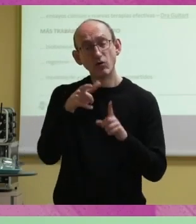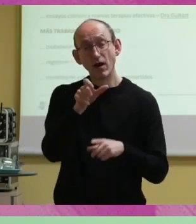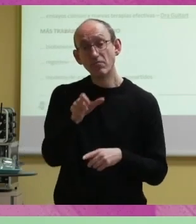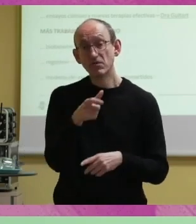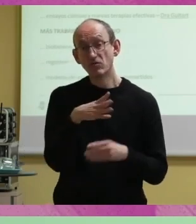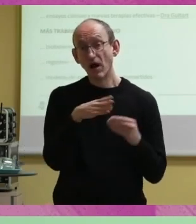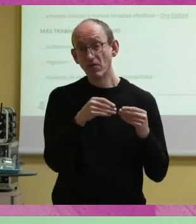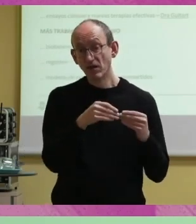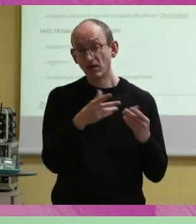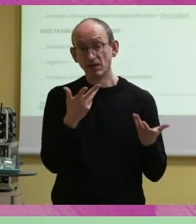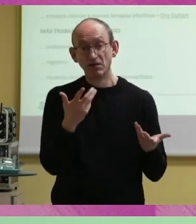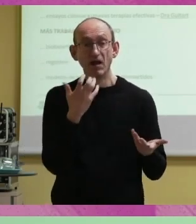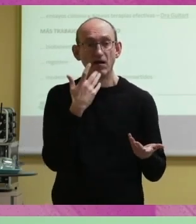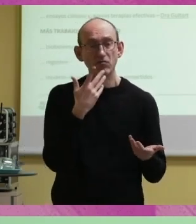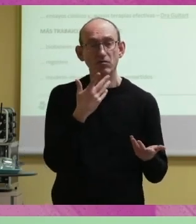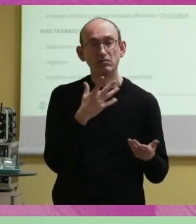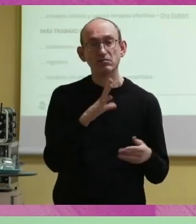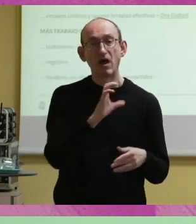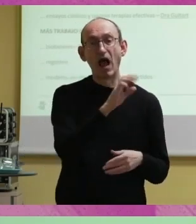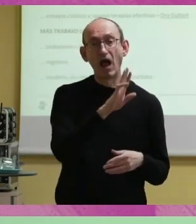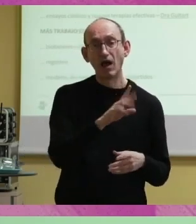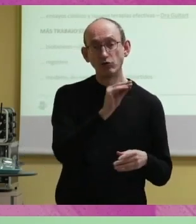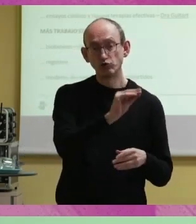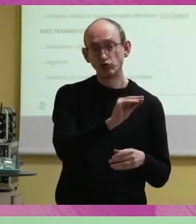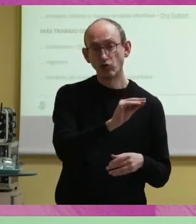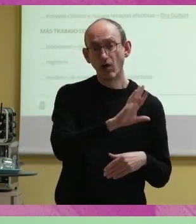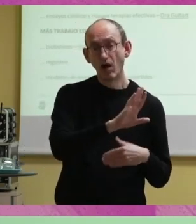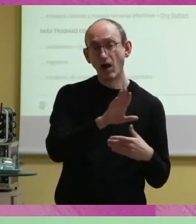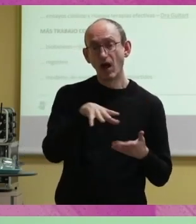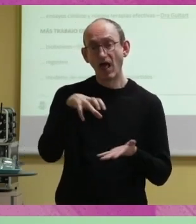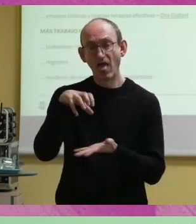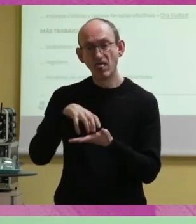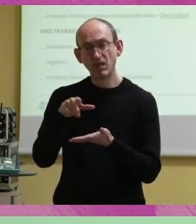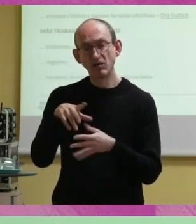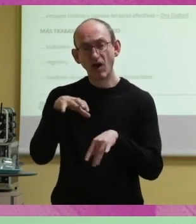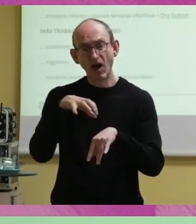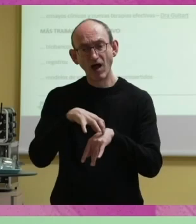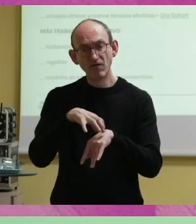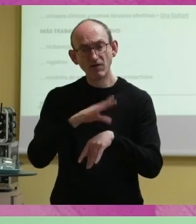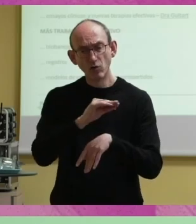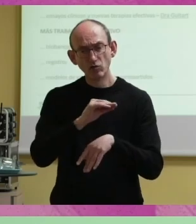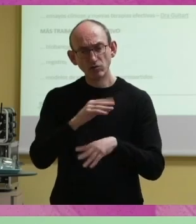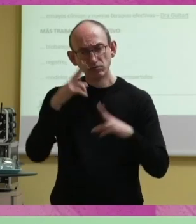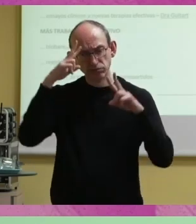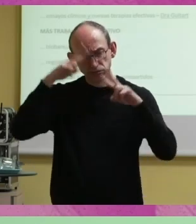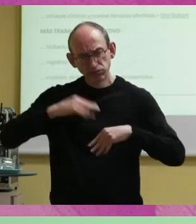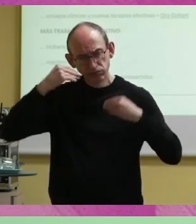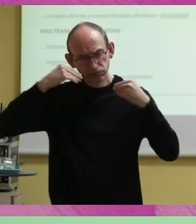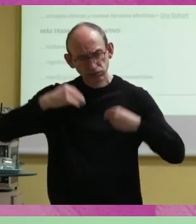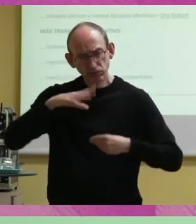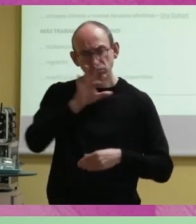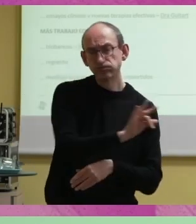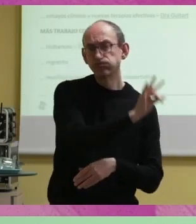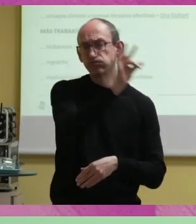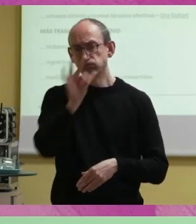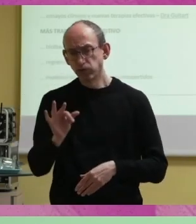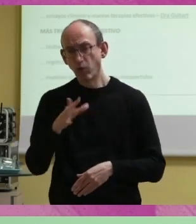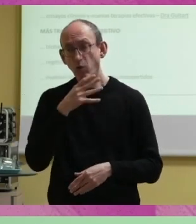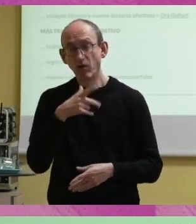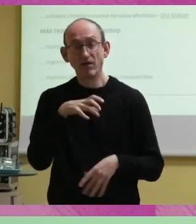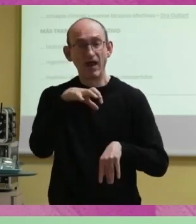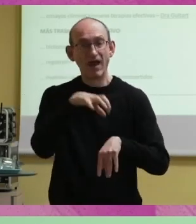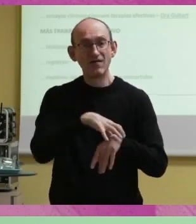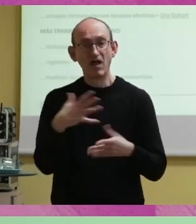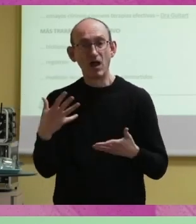pueda ser derivado desde su CAP hasta un centro donde conozcan realmente la enfermedad que tienen. No pedimos que todos los médicos sepan de